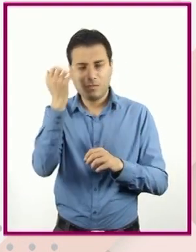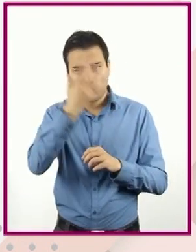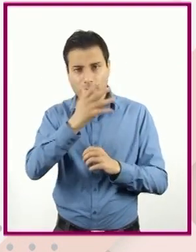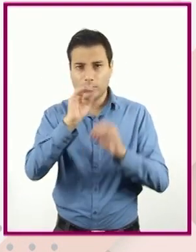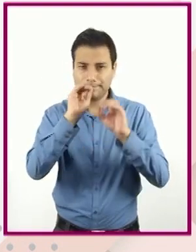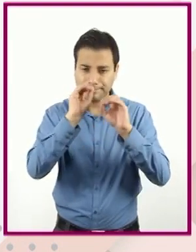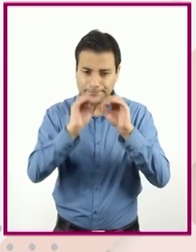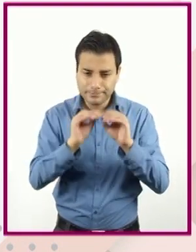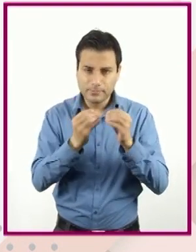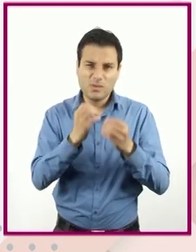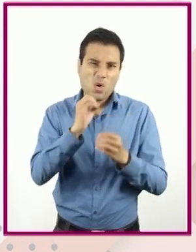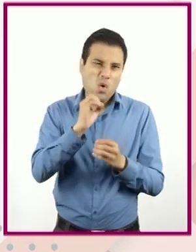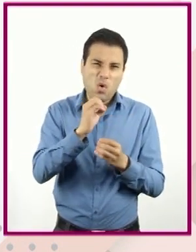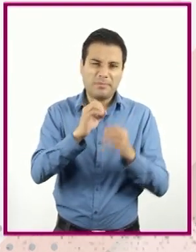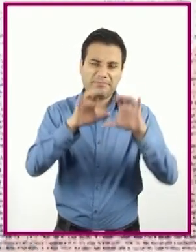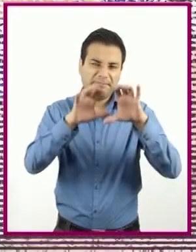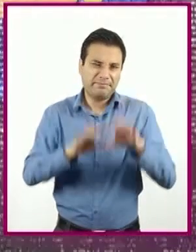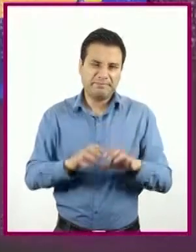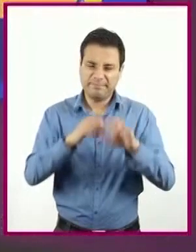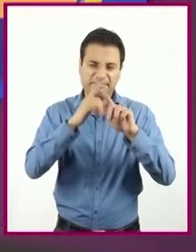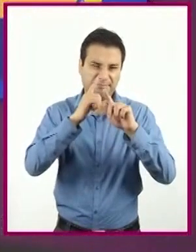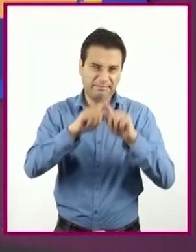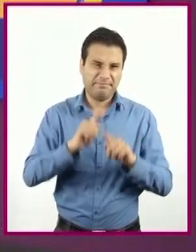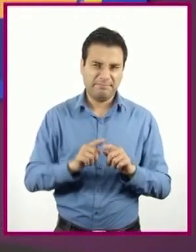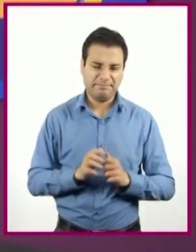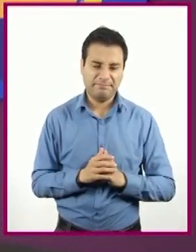requiera acopio y organización de información.